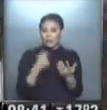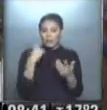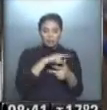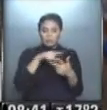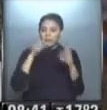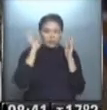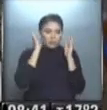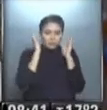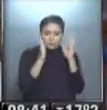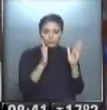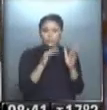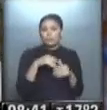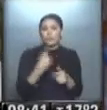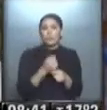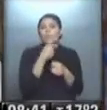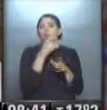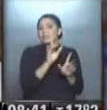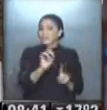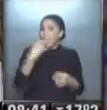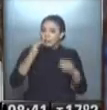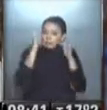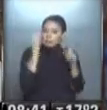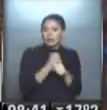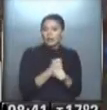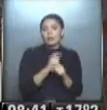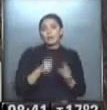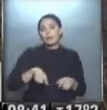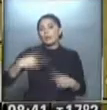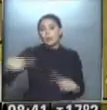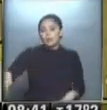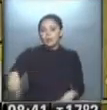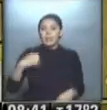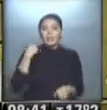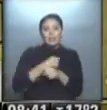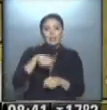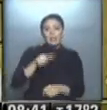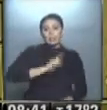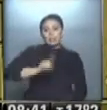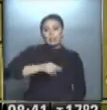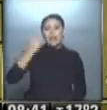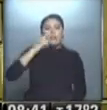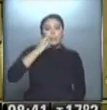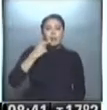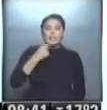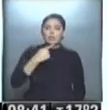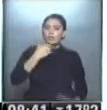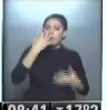eso a la buena de Dios. Por supuesto que hay que trabajar en cosas postergadas, de las que Macri dijo que iba